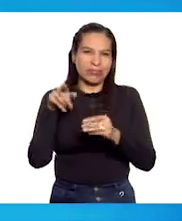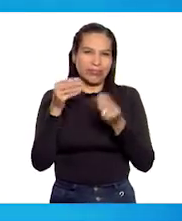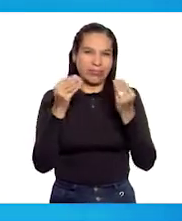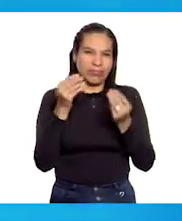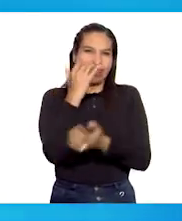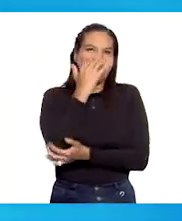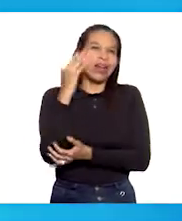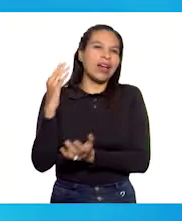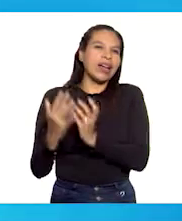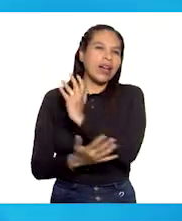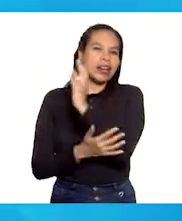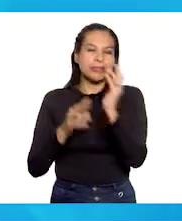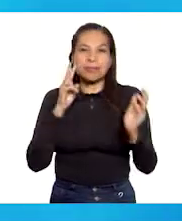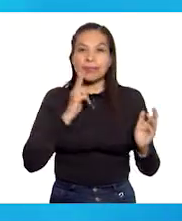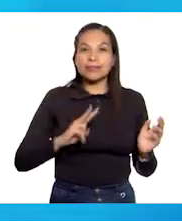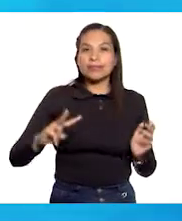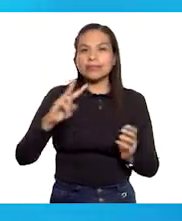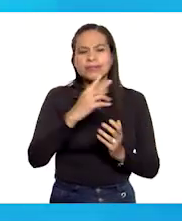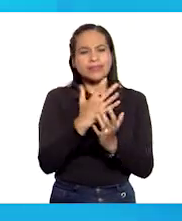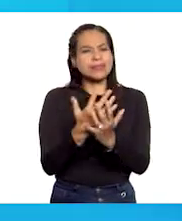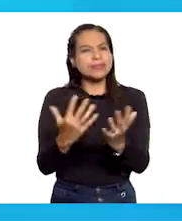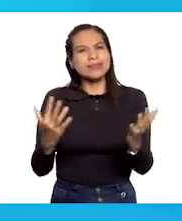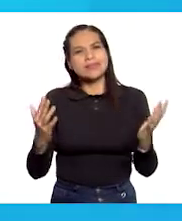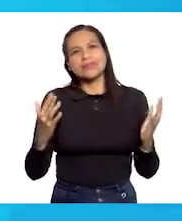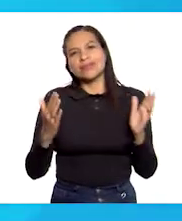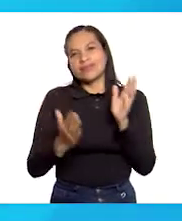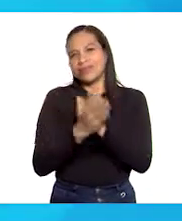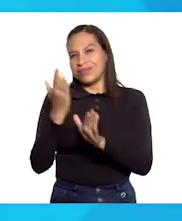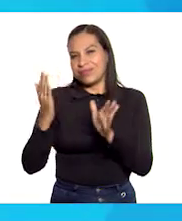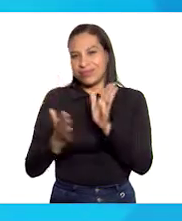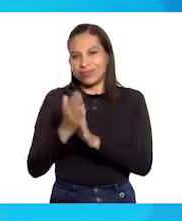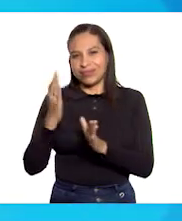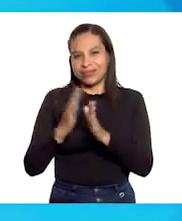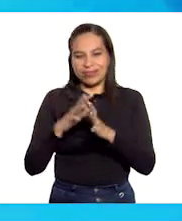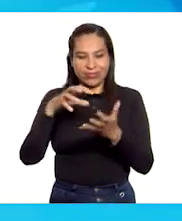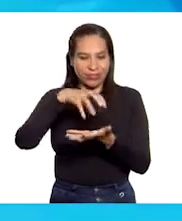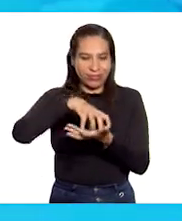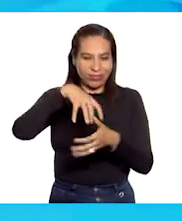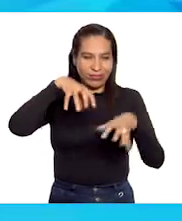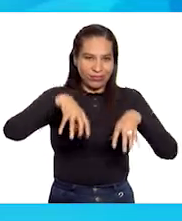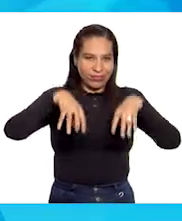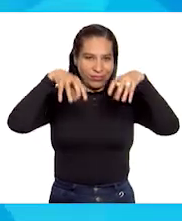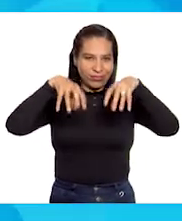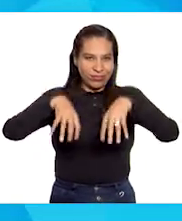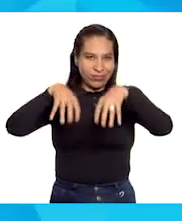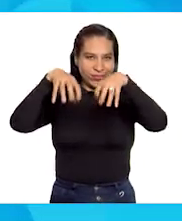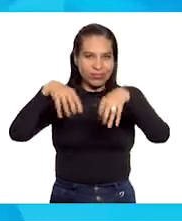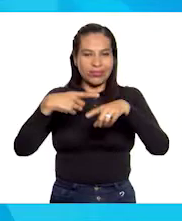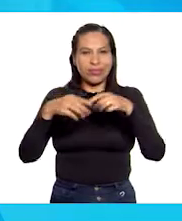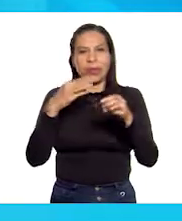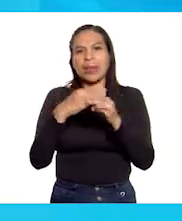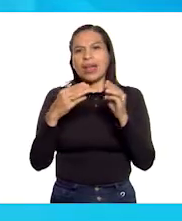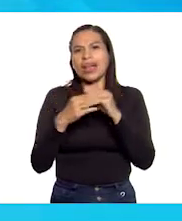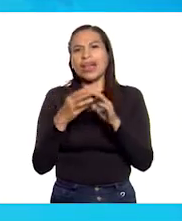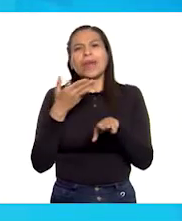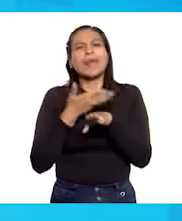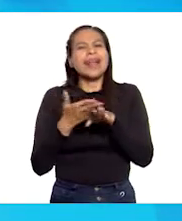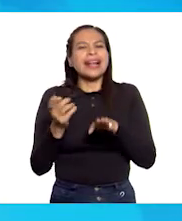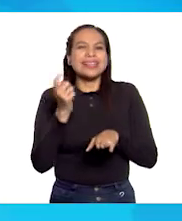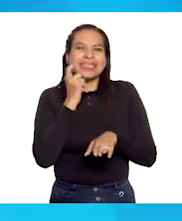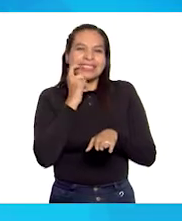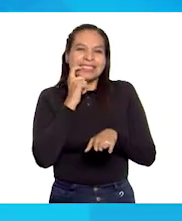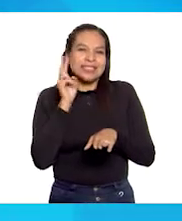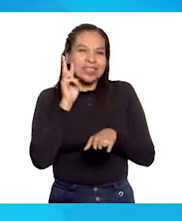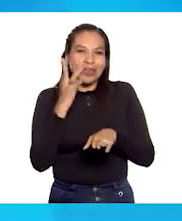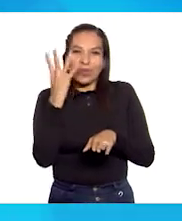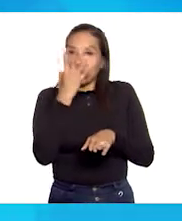Si puedes ver, vemos alrededor cómo están construidas las cúpulas, cómo el material es blanco, de mármol. Y tiene